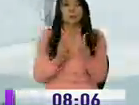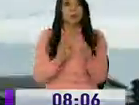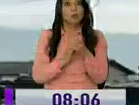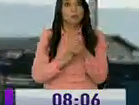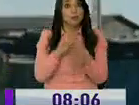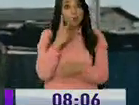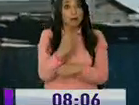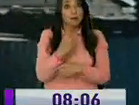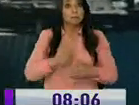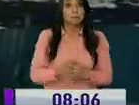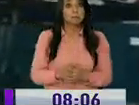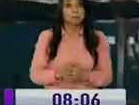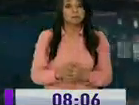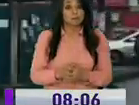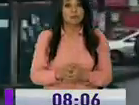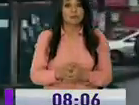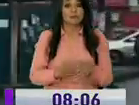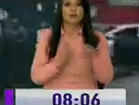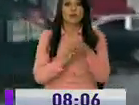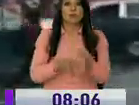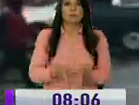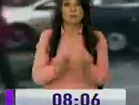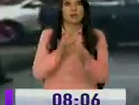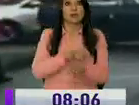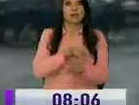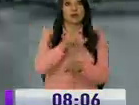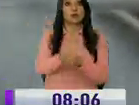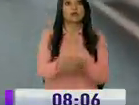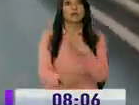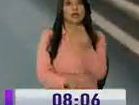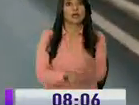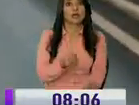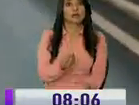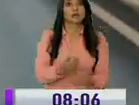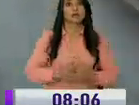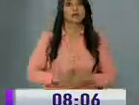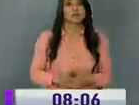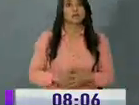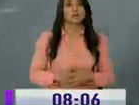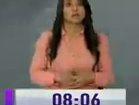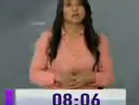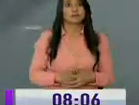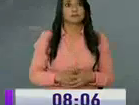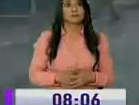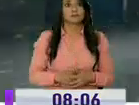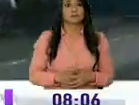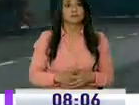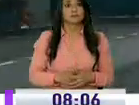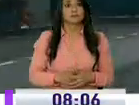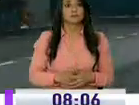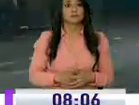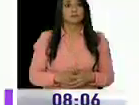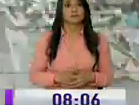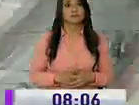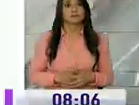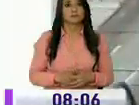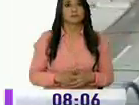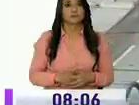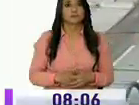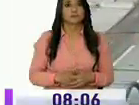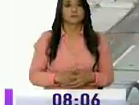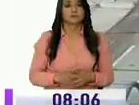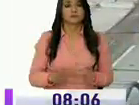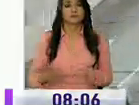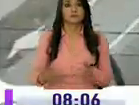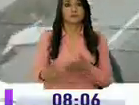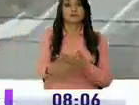Interoceánica, sentido Cumbayá Aeropuerto. Mira, mira, ahí está. Las vías completamente